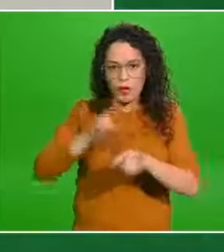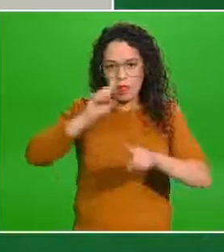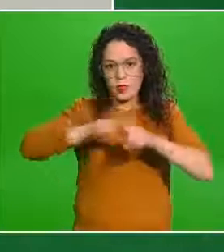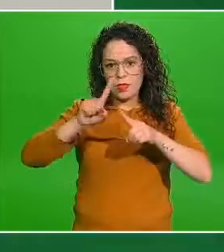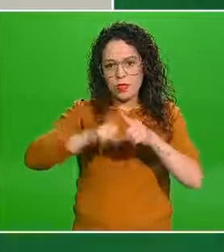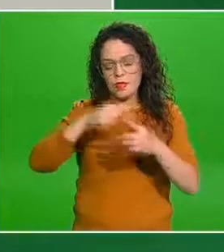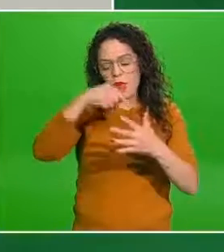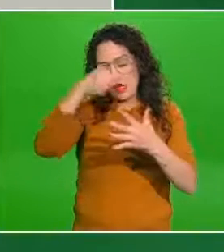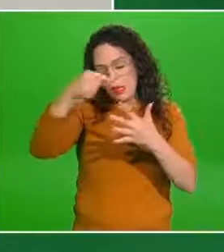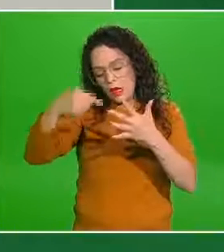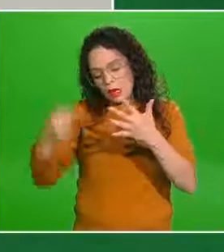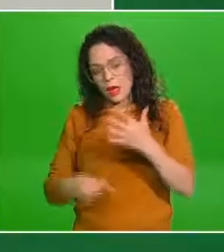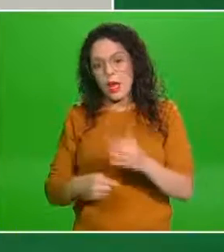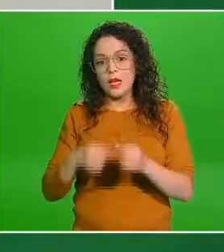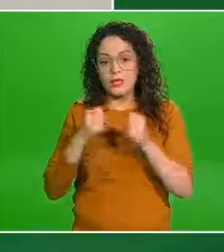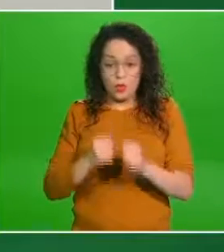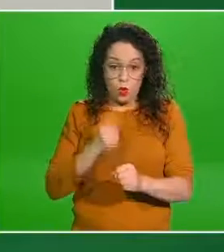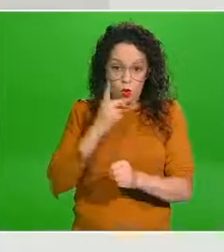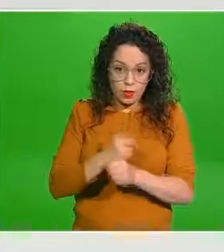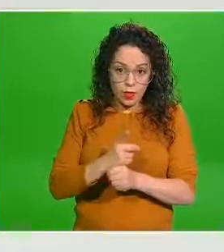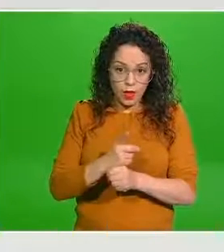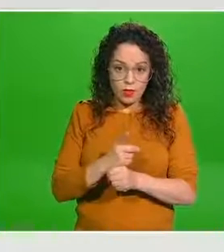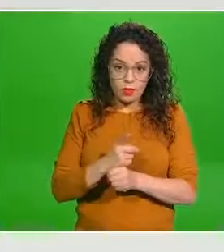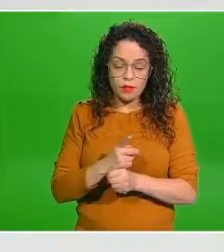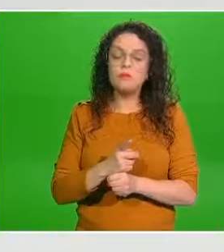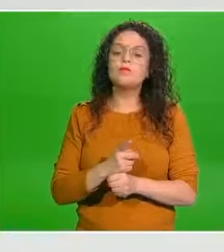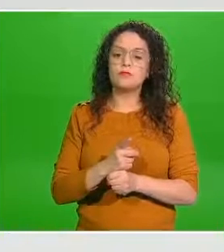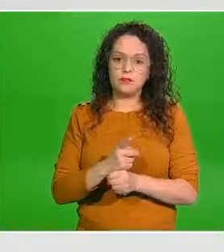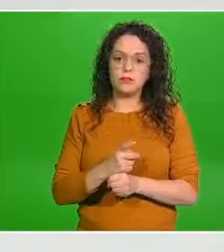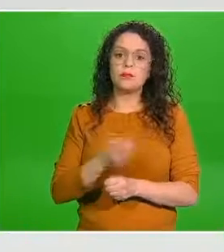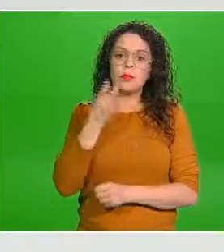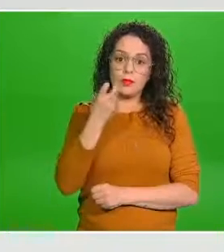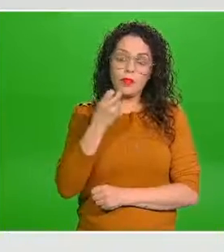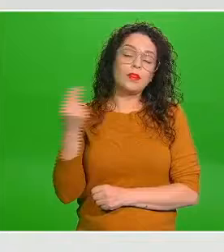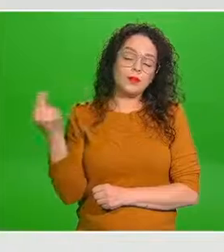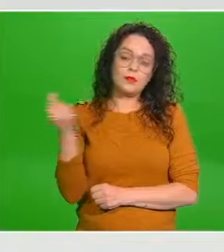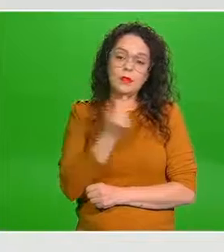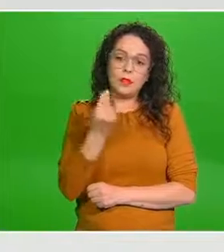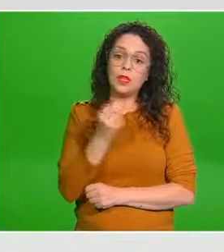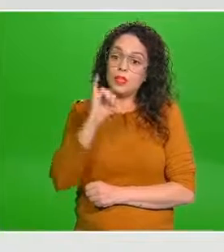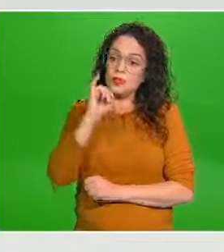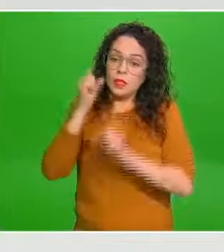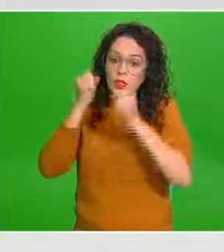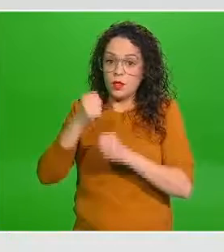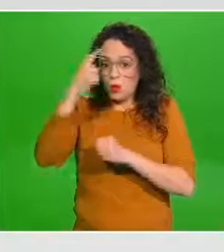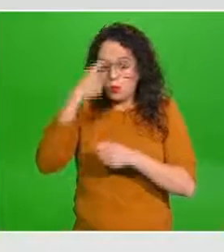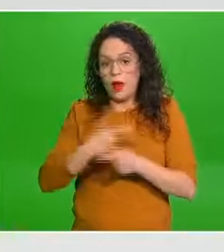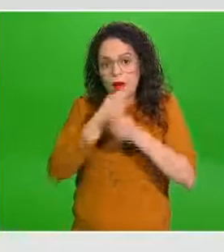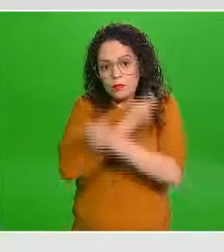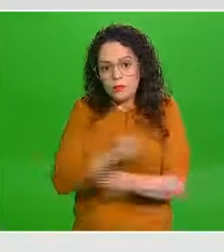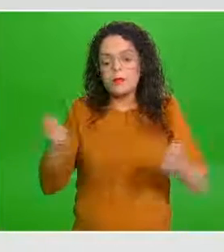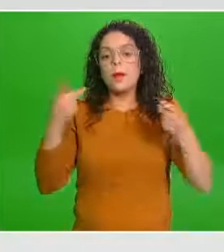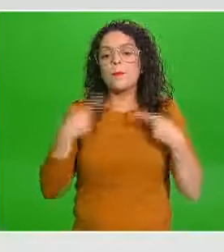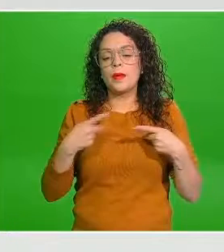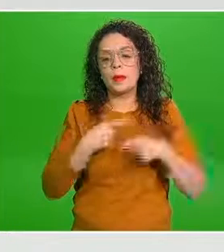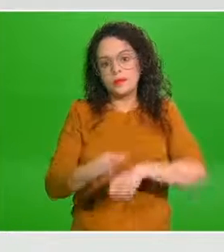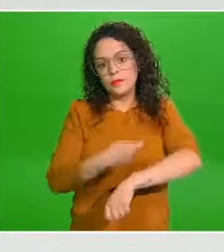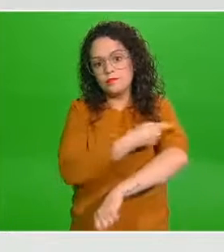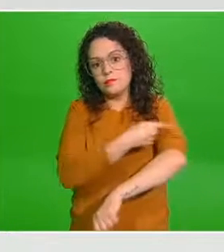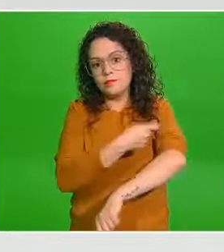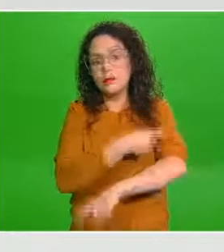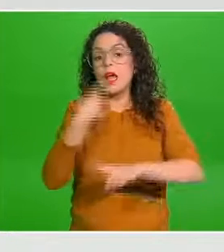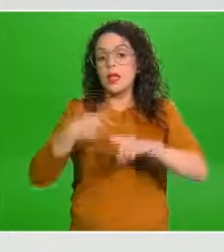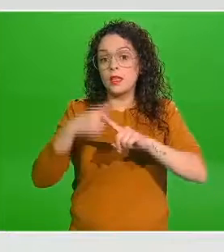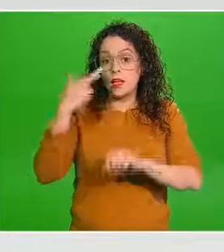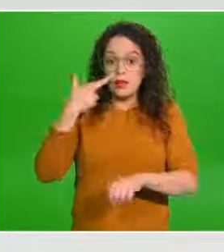que es precisamente la pregunta, que la vacuna tiene que ser segura para efectos de la aplicación en la población, y esto está a cargo de la